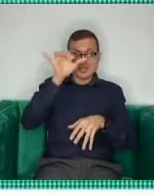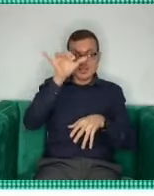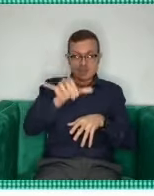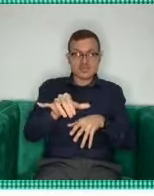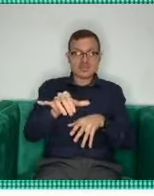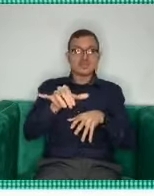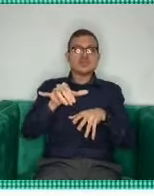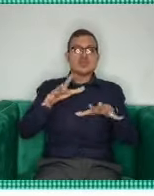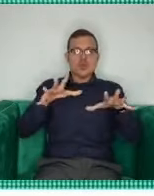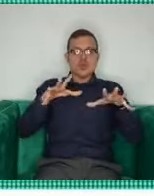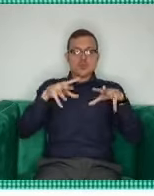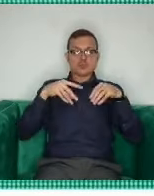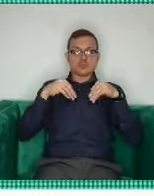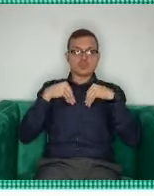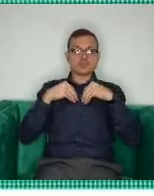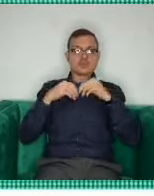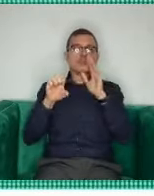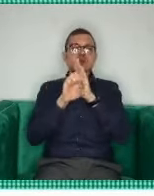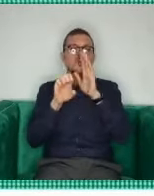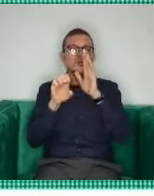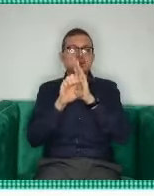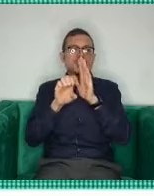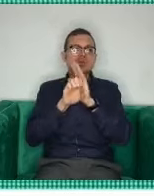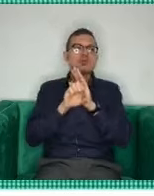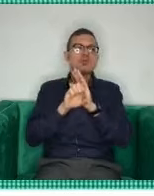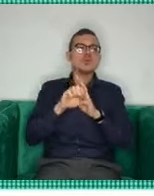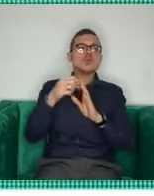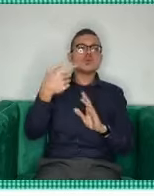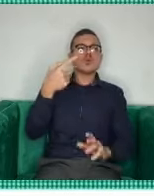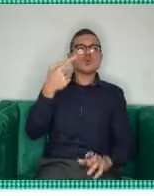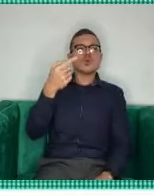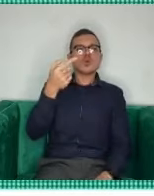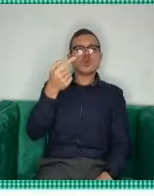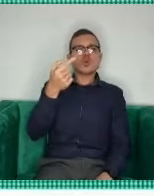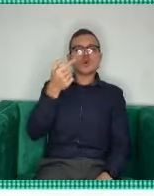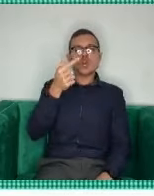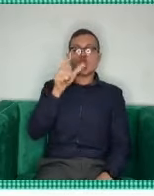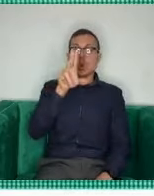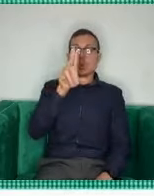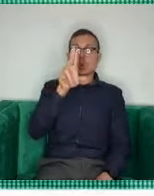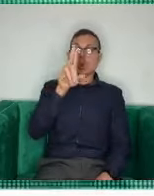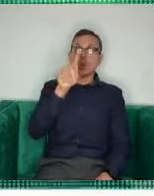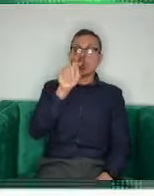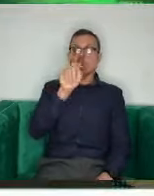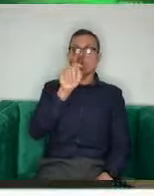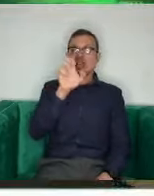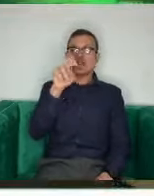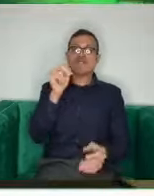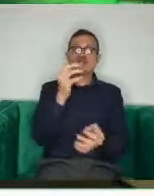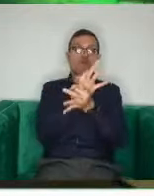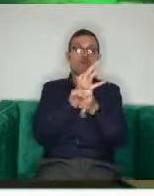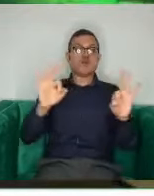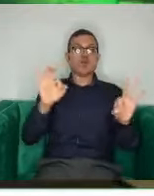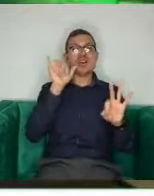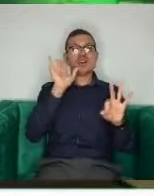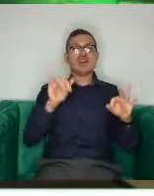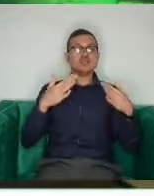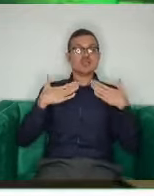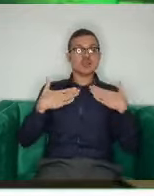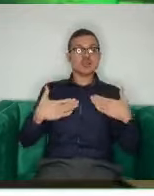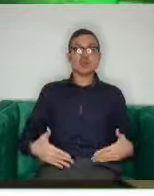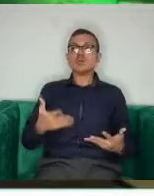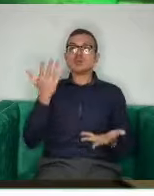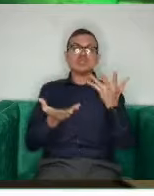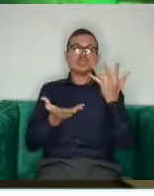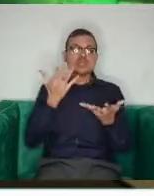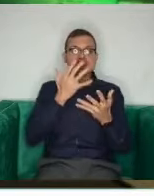el gluten y la caseína, porque su sistema digestivo está comprometido ya con manejar los medicamentos